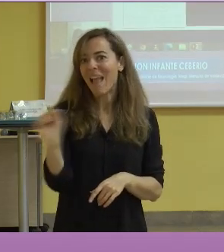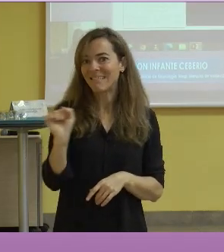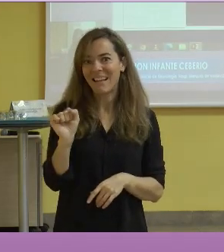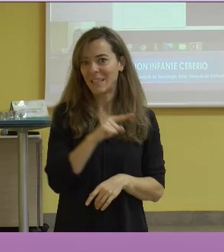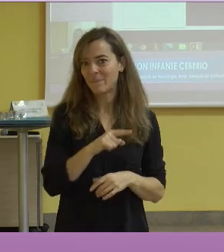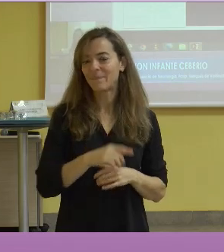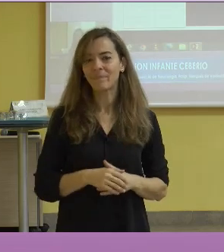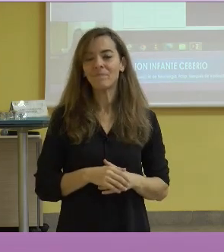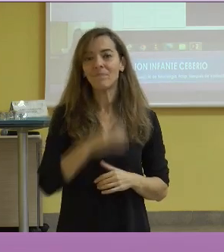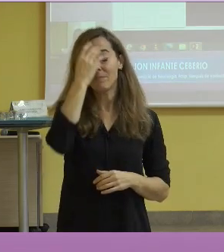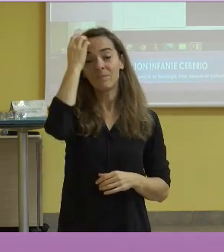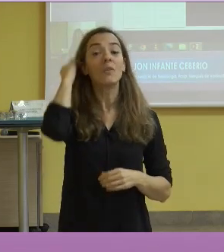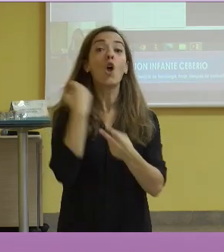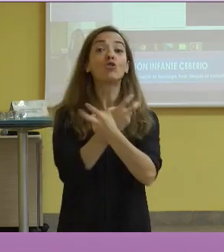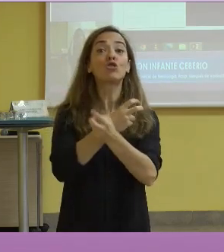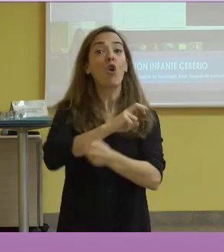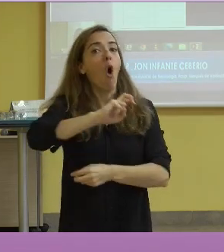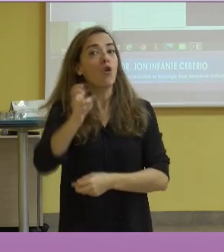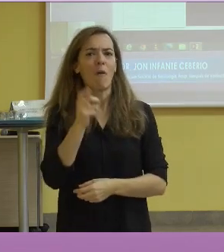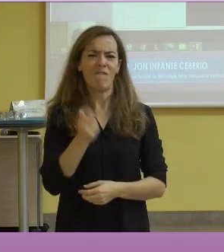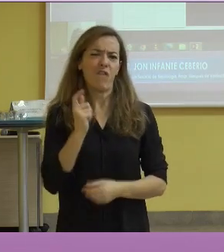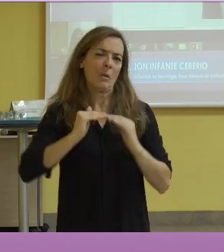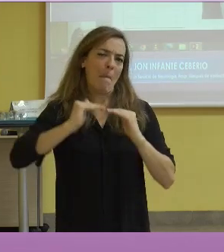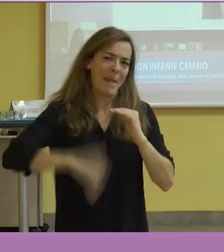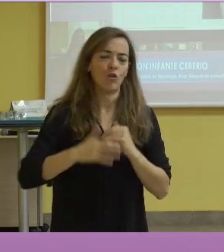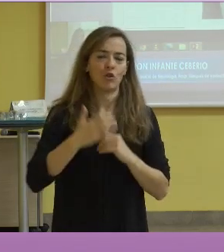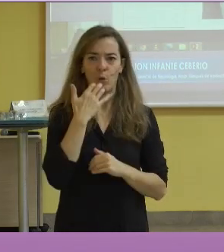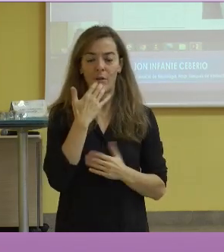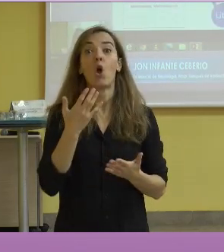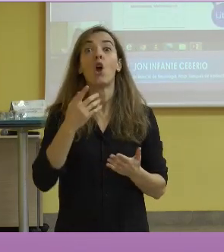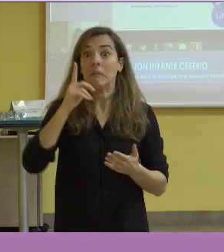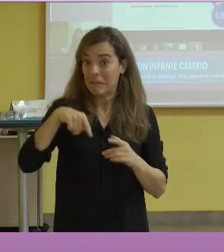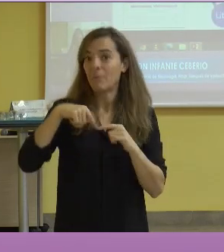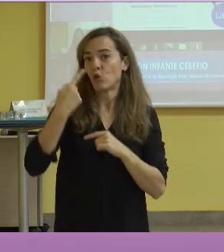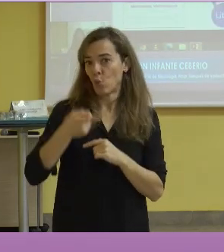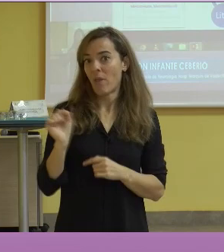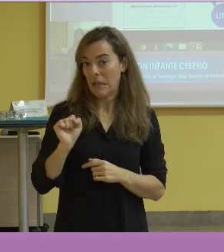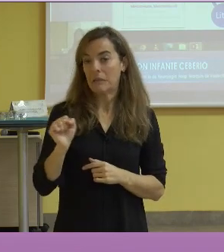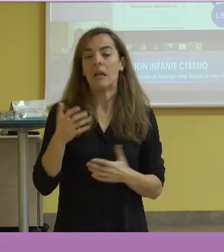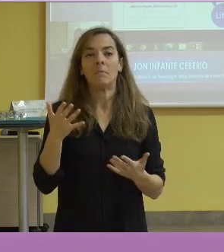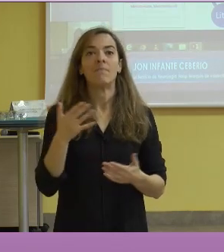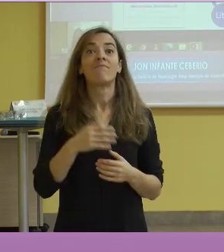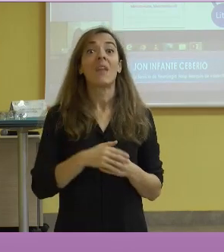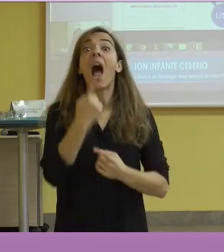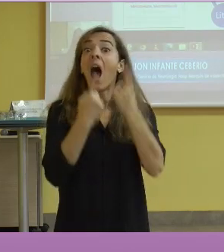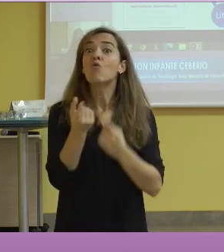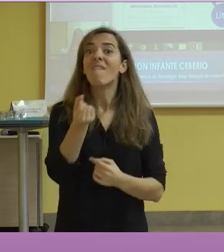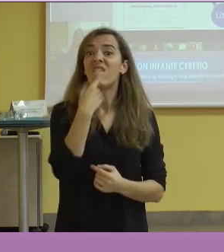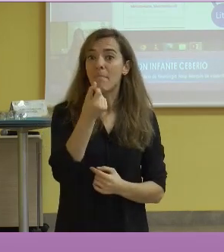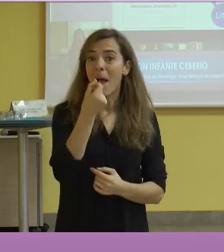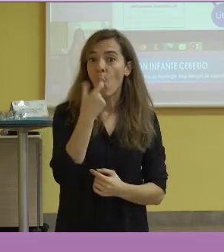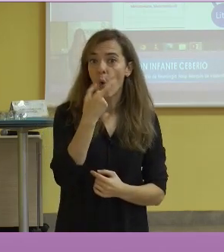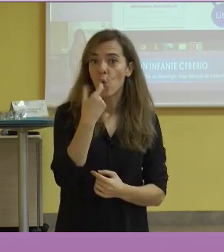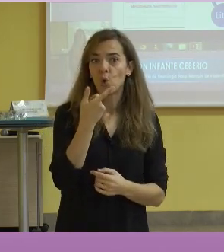ataxia. Hay otros tóxicos menos frecuentes, ¿no? Que pueden producir también ataxia. Algunos fármacos que utilizamos